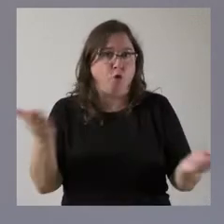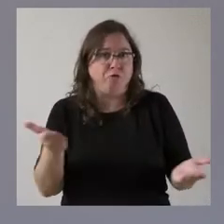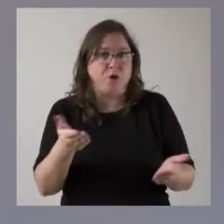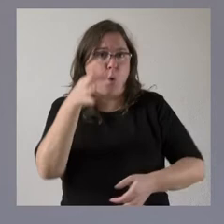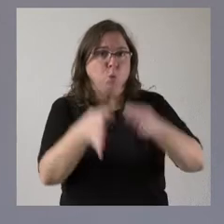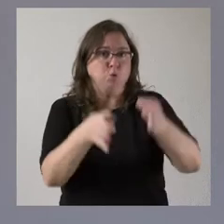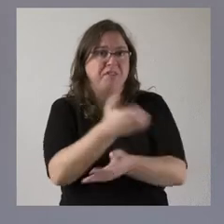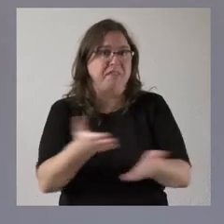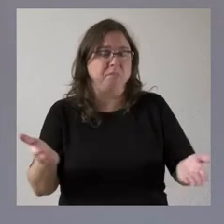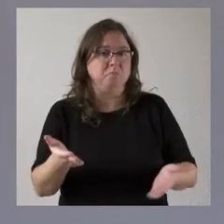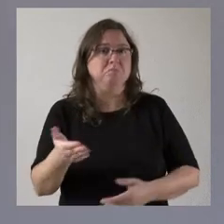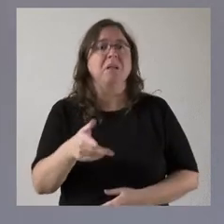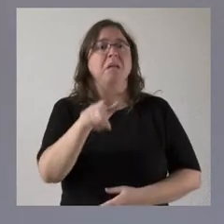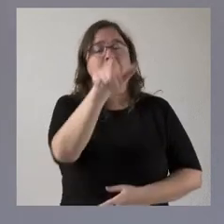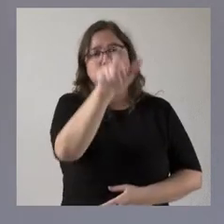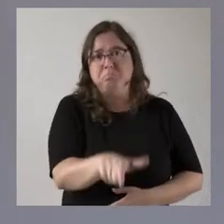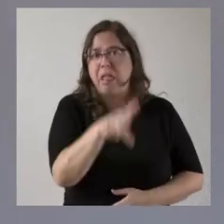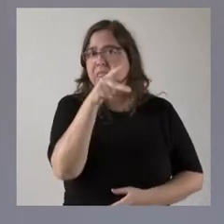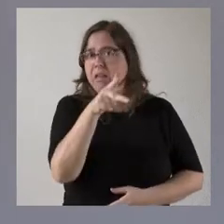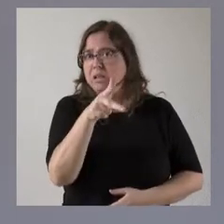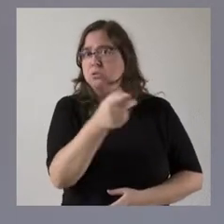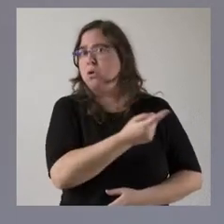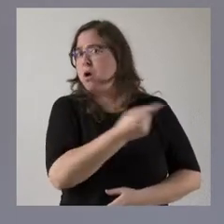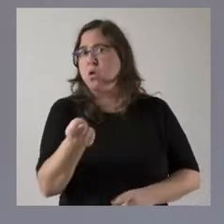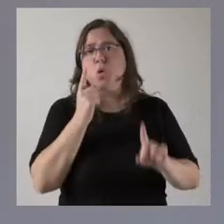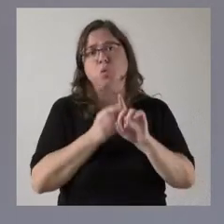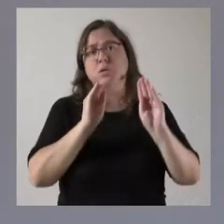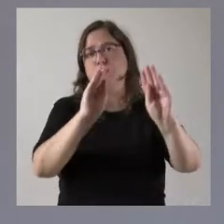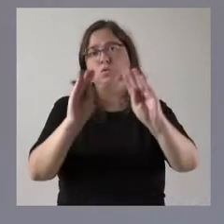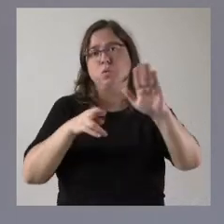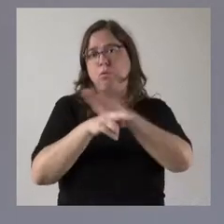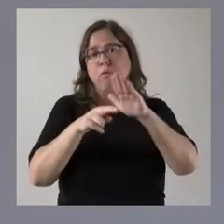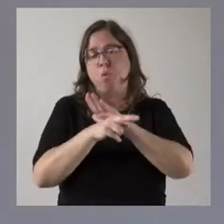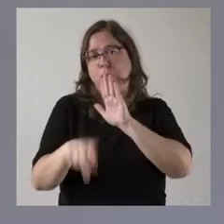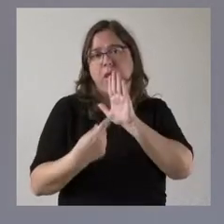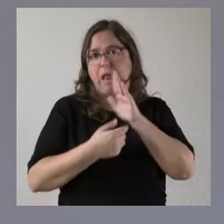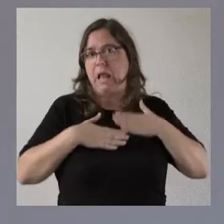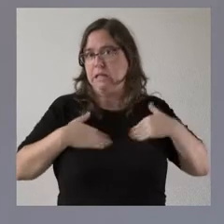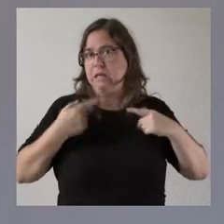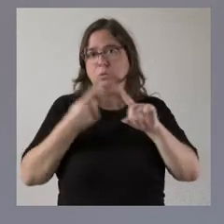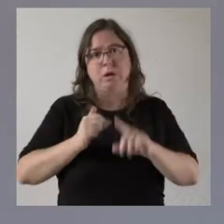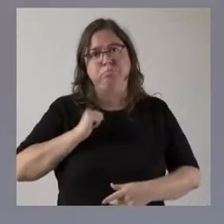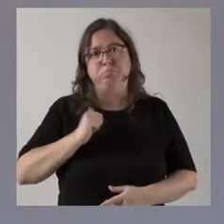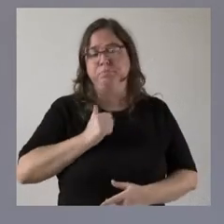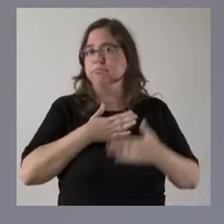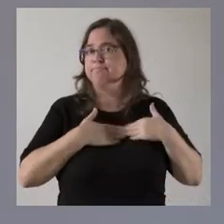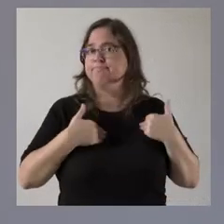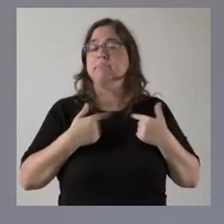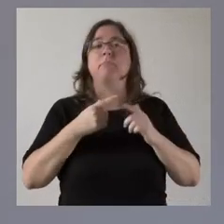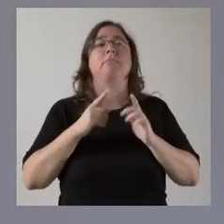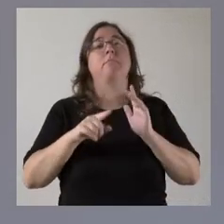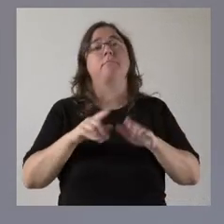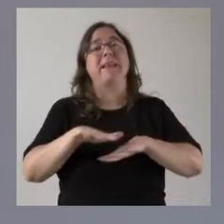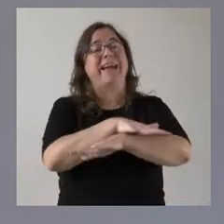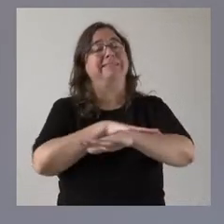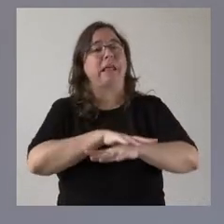el derecho y la capacidad de cualquier organización de utilizar los instrumentos que legalmente estime oportuno dentro de lo que permite el estado de derecho